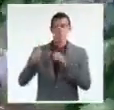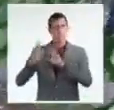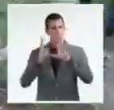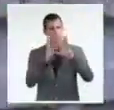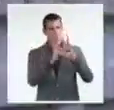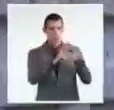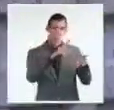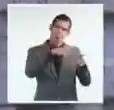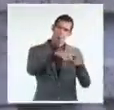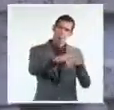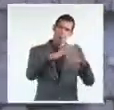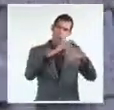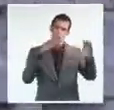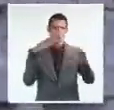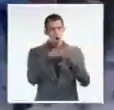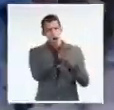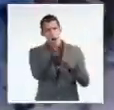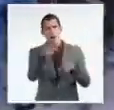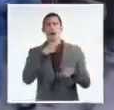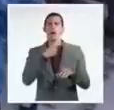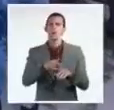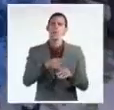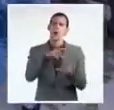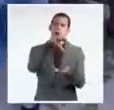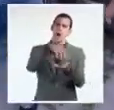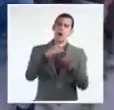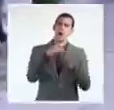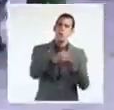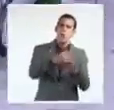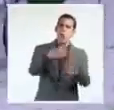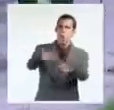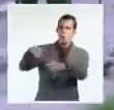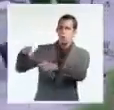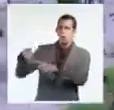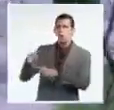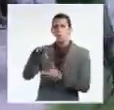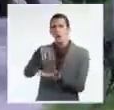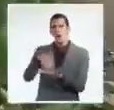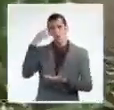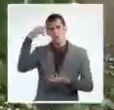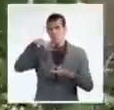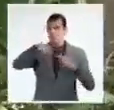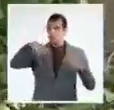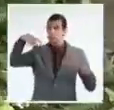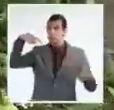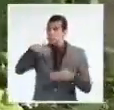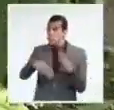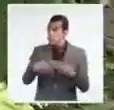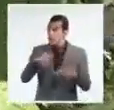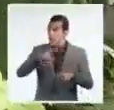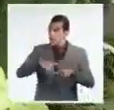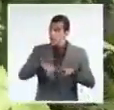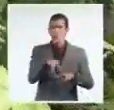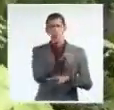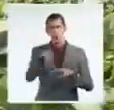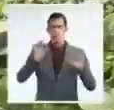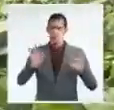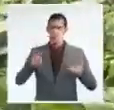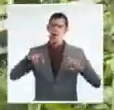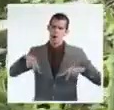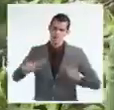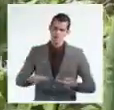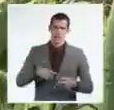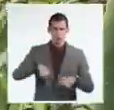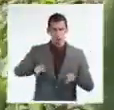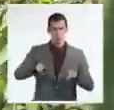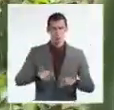misión impostergable de ayudar en la recuperación, como lo hicieron años atrás, cuando el tornado y otros eventos meteorológicos afectaron a